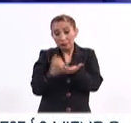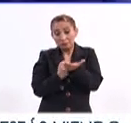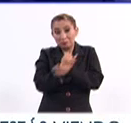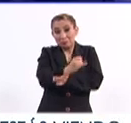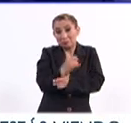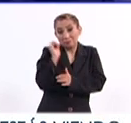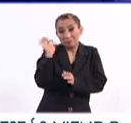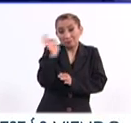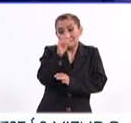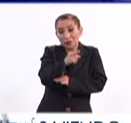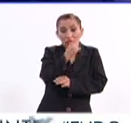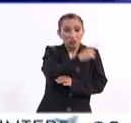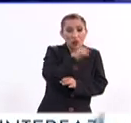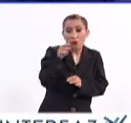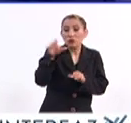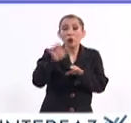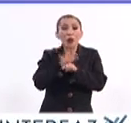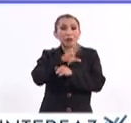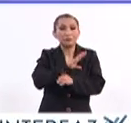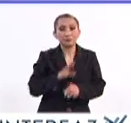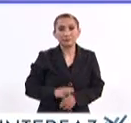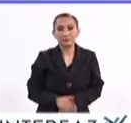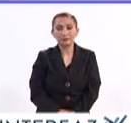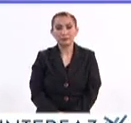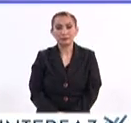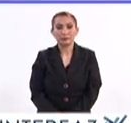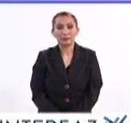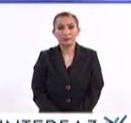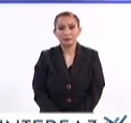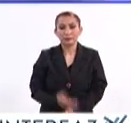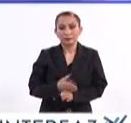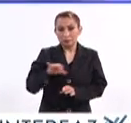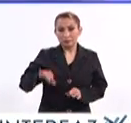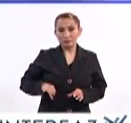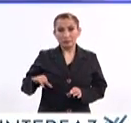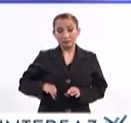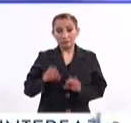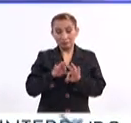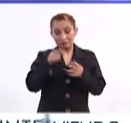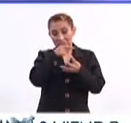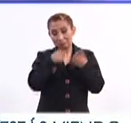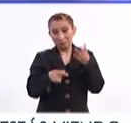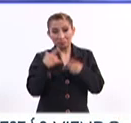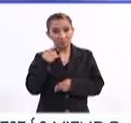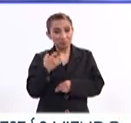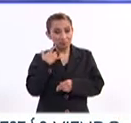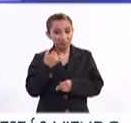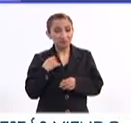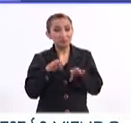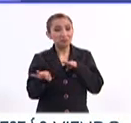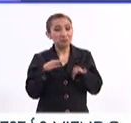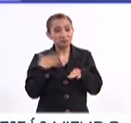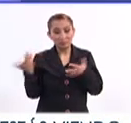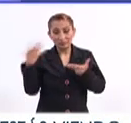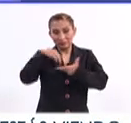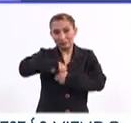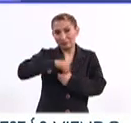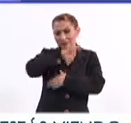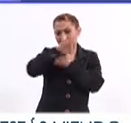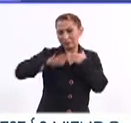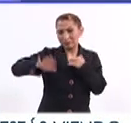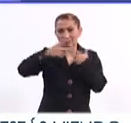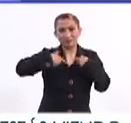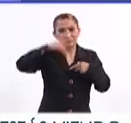decidan entre una y otro candidato. Pues muy interesantes y muy relevantes estos esfuerzos que se están haciendo por incluir a todos